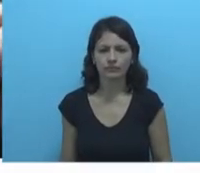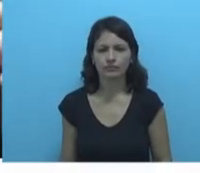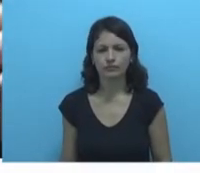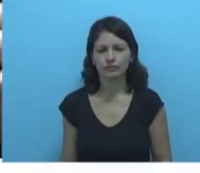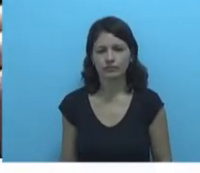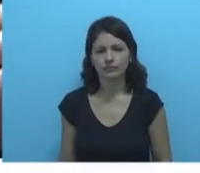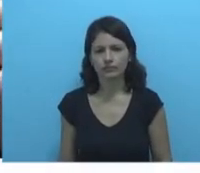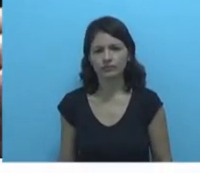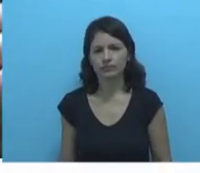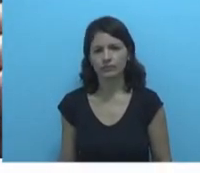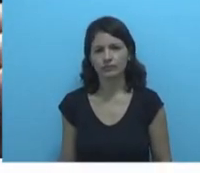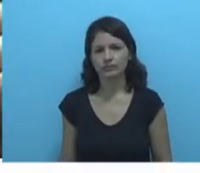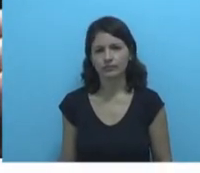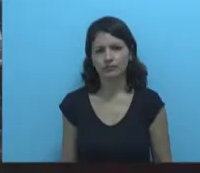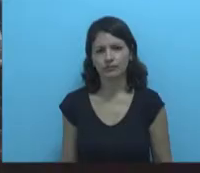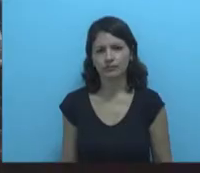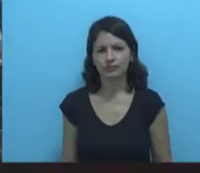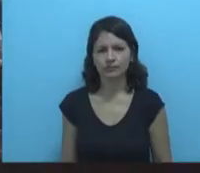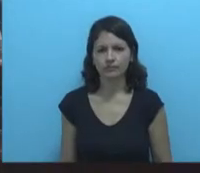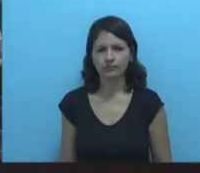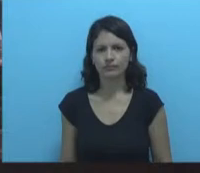diputada Velati.